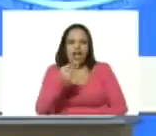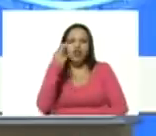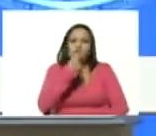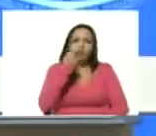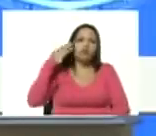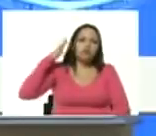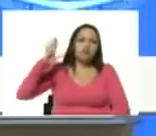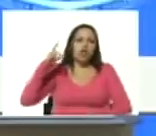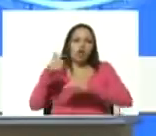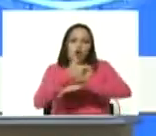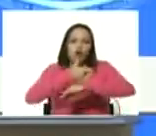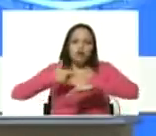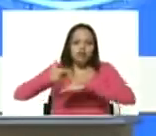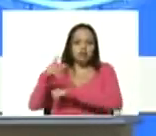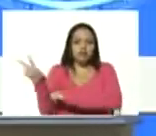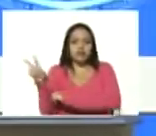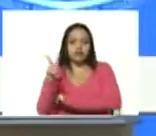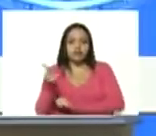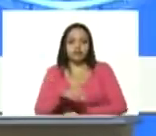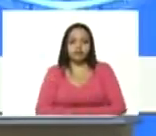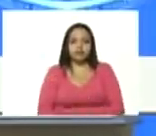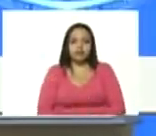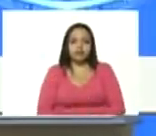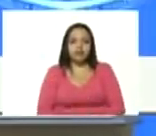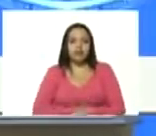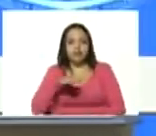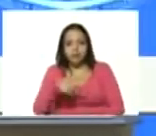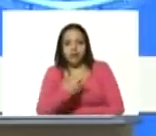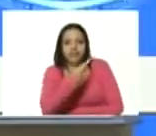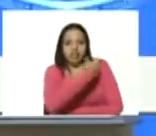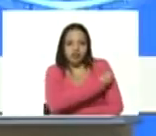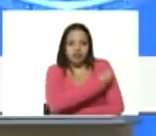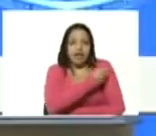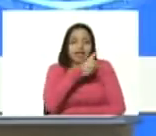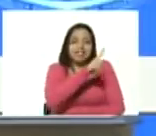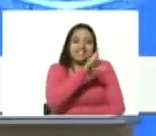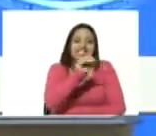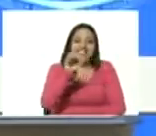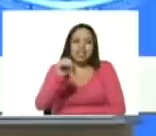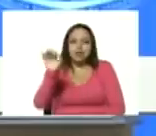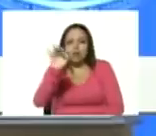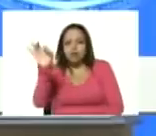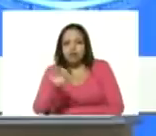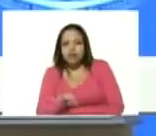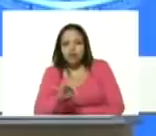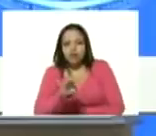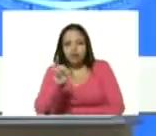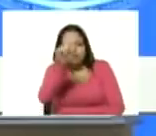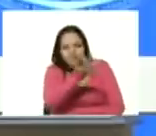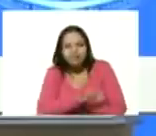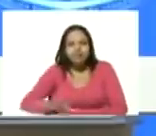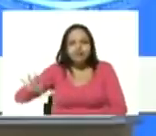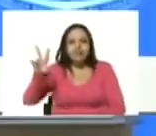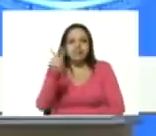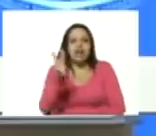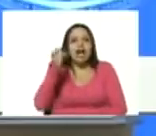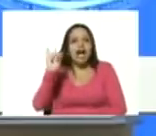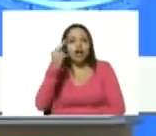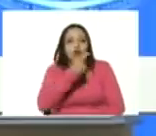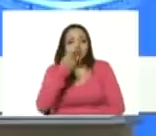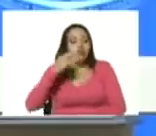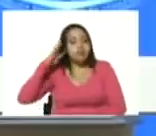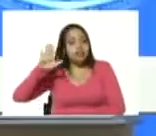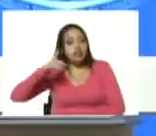del gobierno de la República Bolivariana de Venezuela de vacunar al 100% de los venezolanos. Ese compromiso ya se hizo patente,